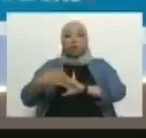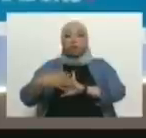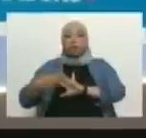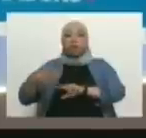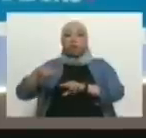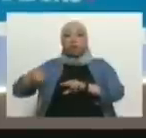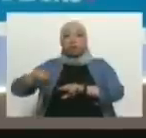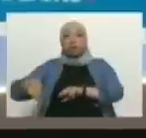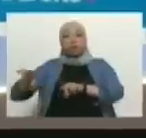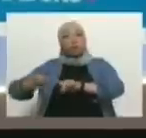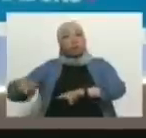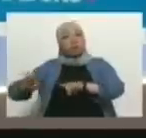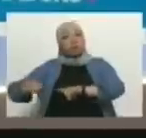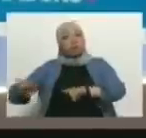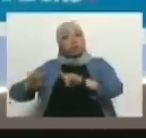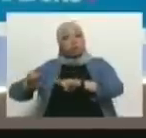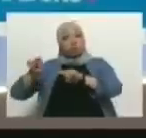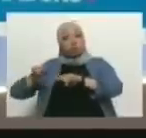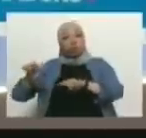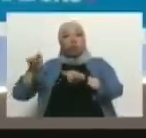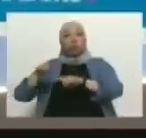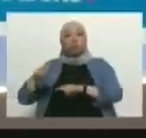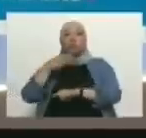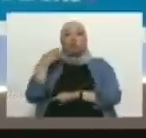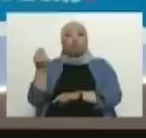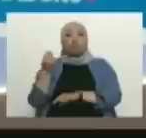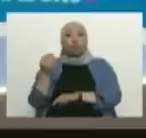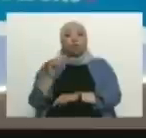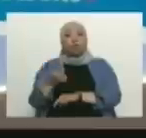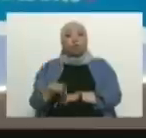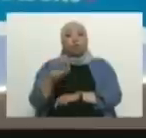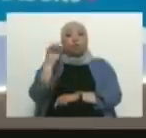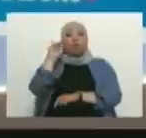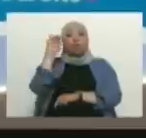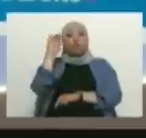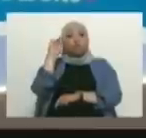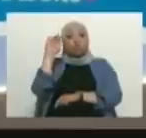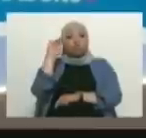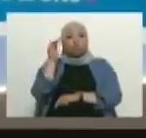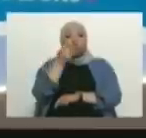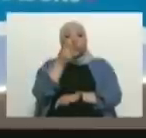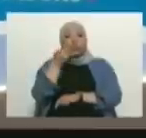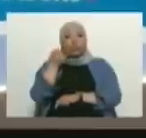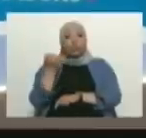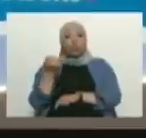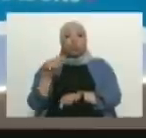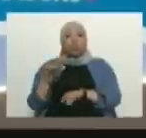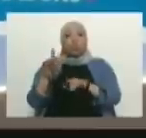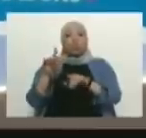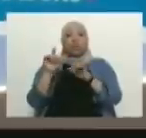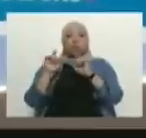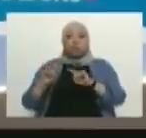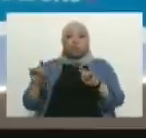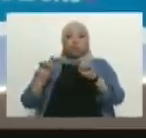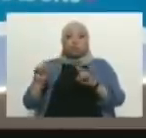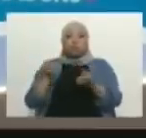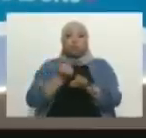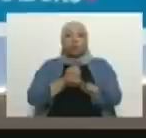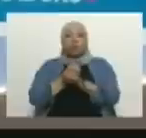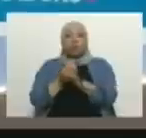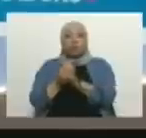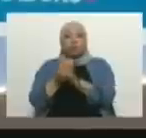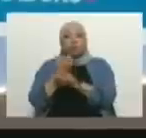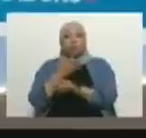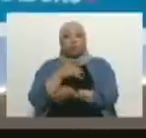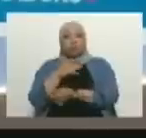niñas, de forjar las generaciones hacia el futuro. Forjarlas en valores de amor a la patria, de